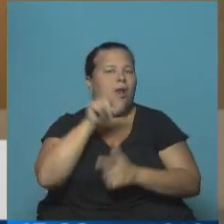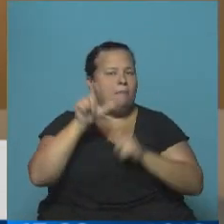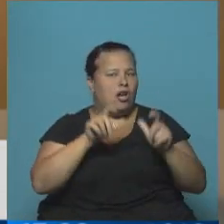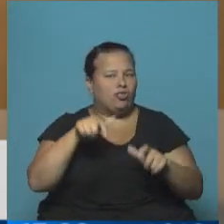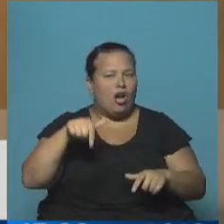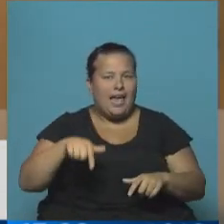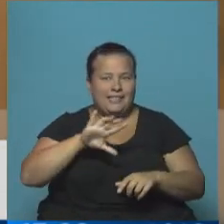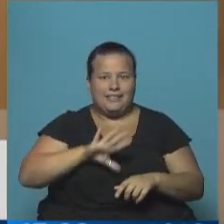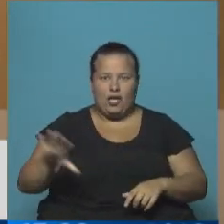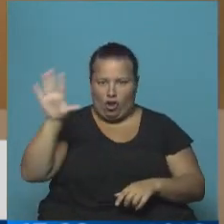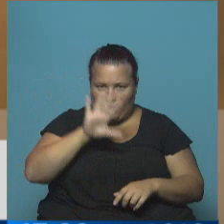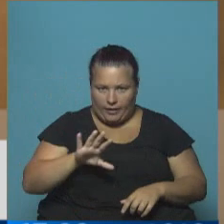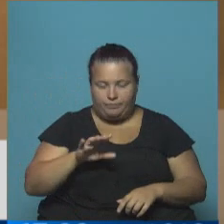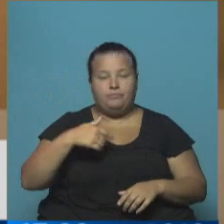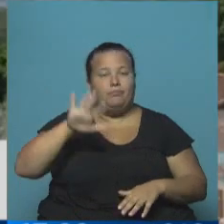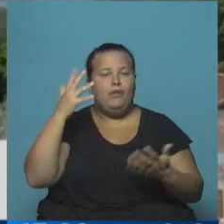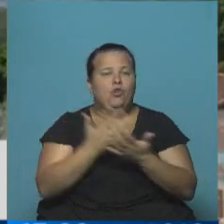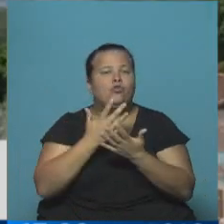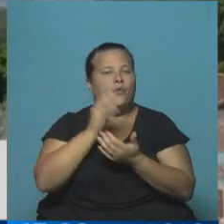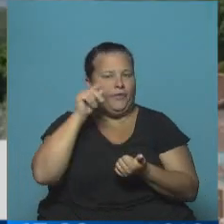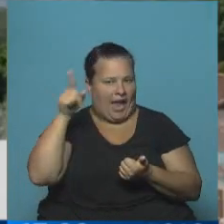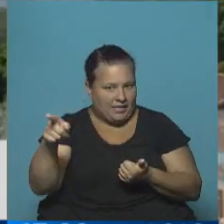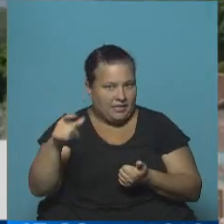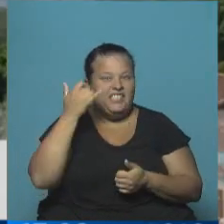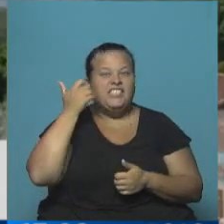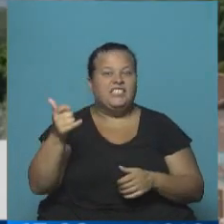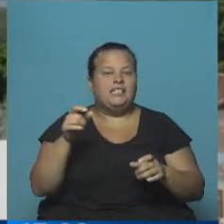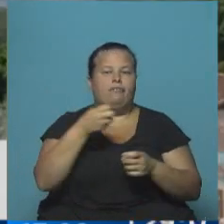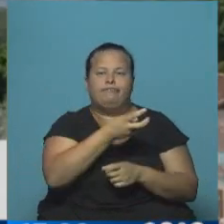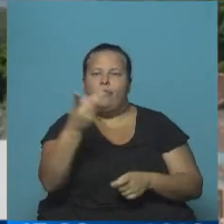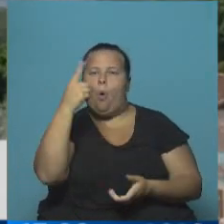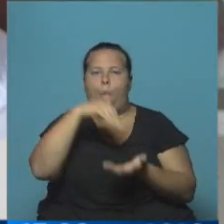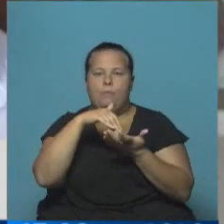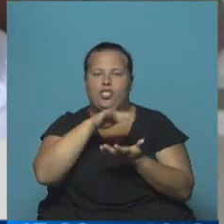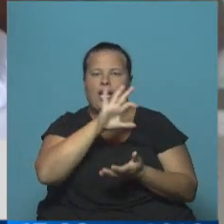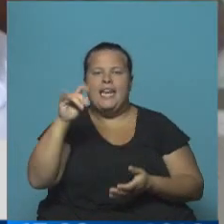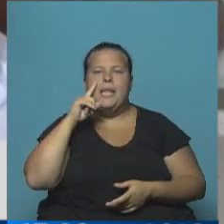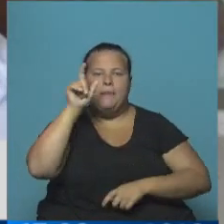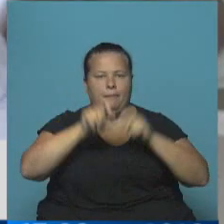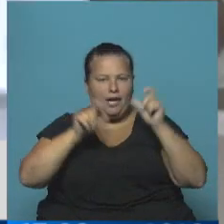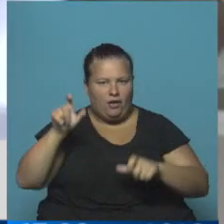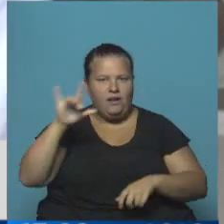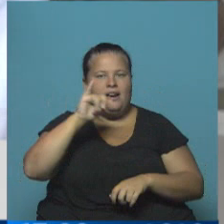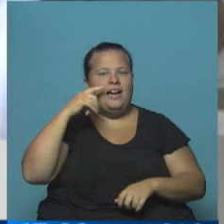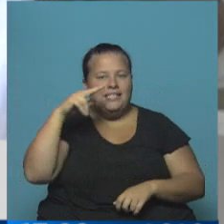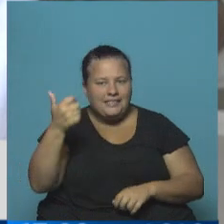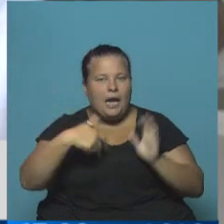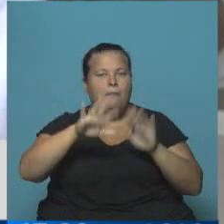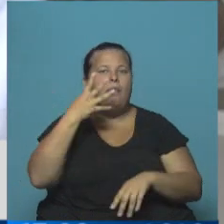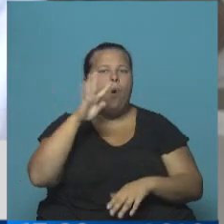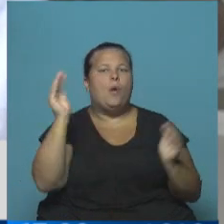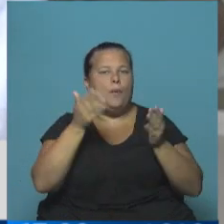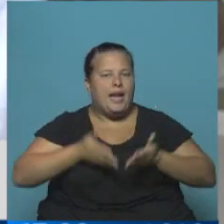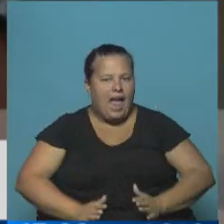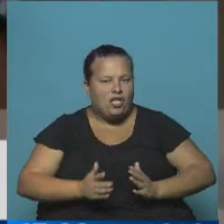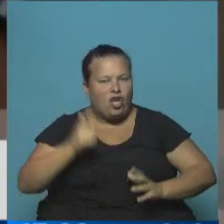personas en este continente el país más afectado es Brasil donde ya se contabilizaron un millón y medio de casos de y más de 4000 bebés